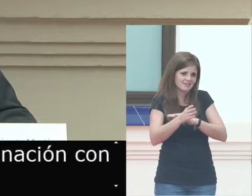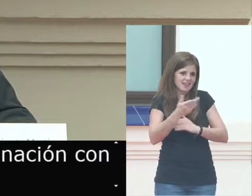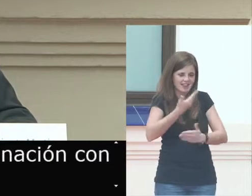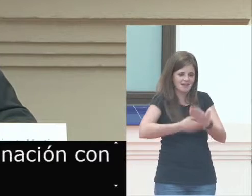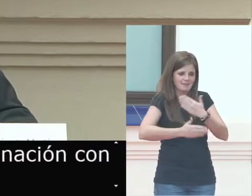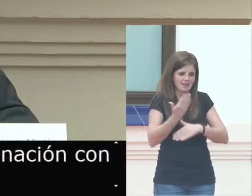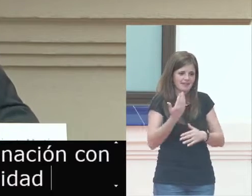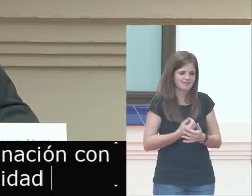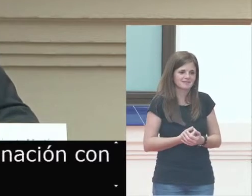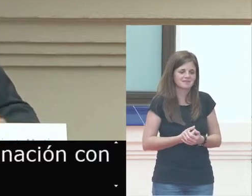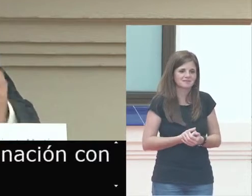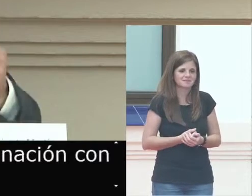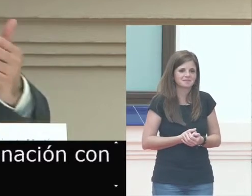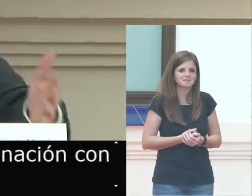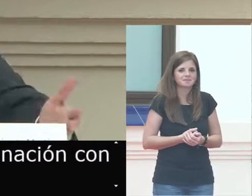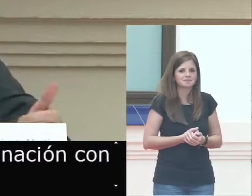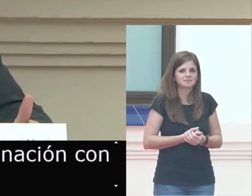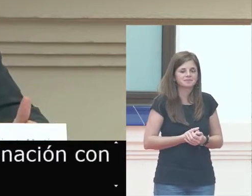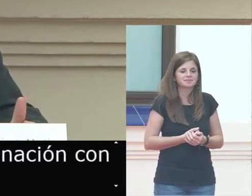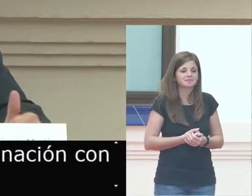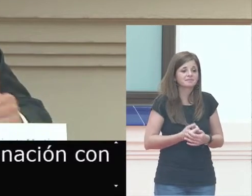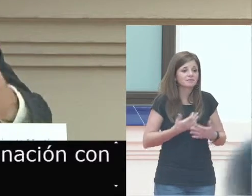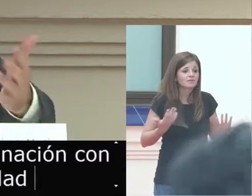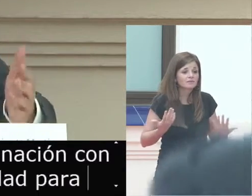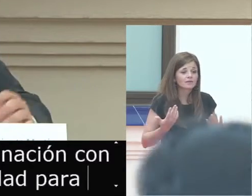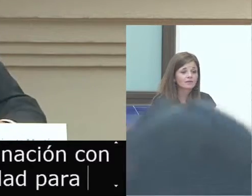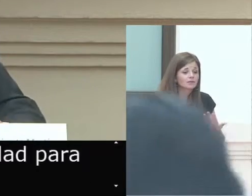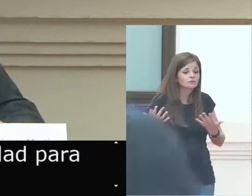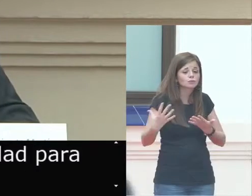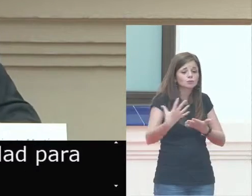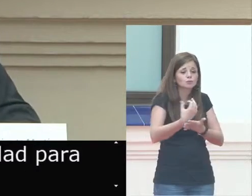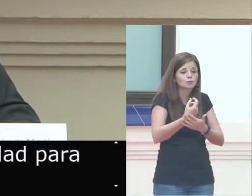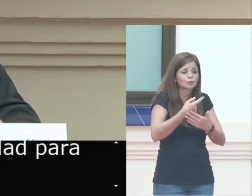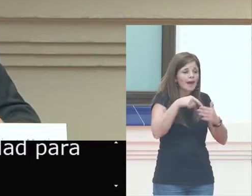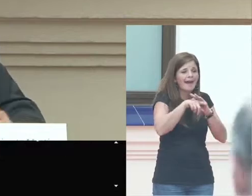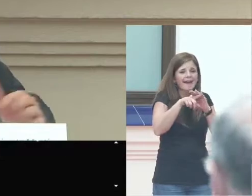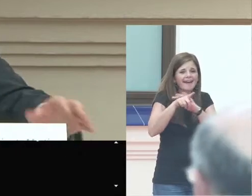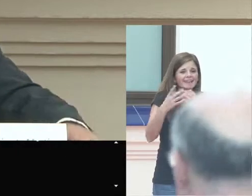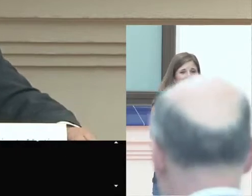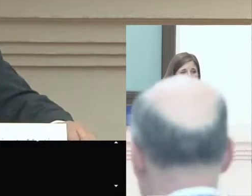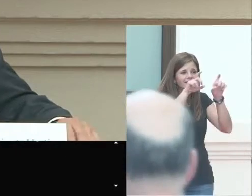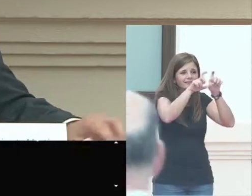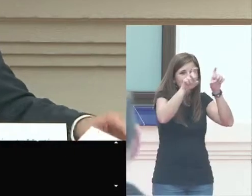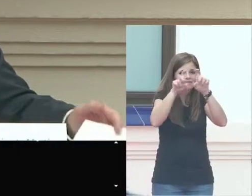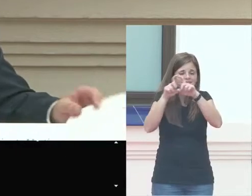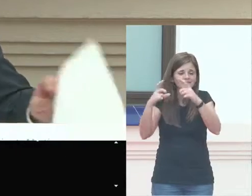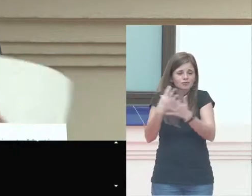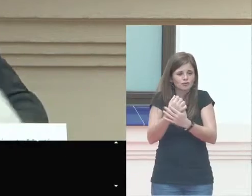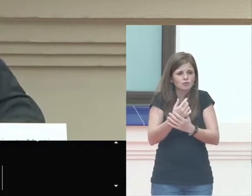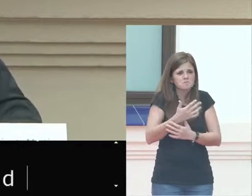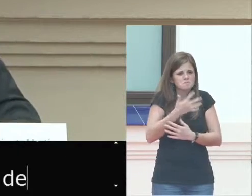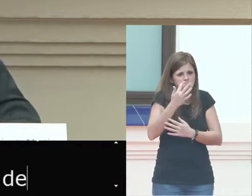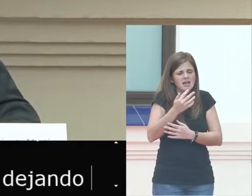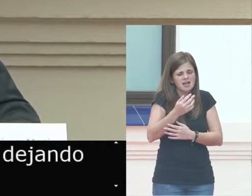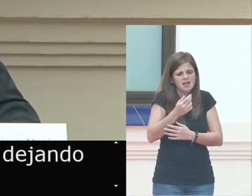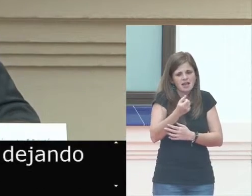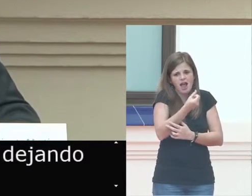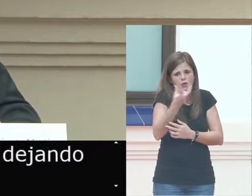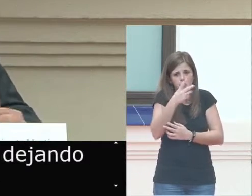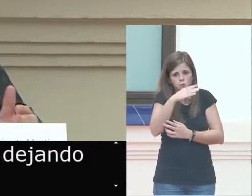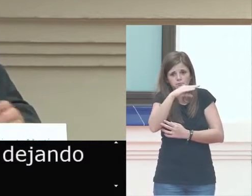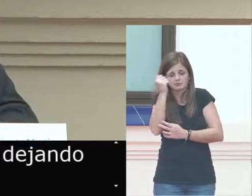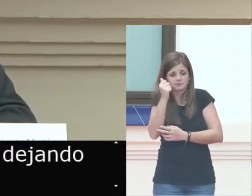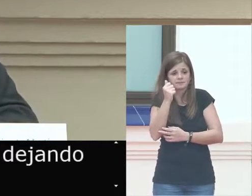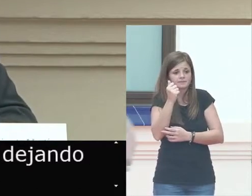discapacidad. Entonces, todos estos agentes y otros que me voy dejando de citar